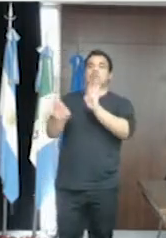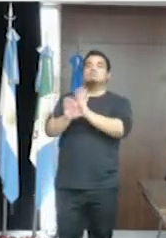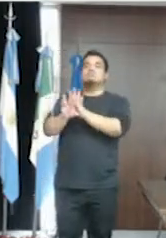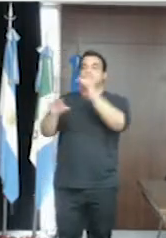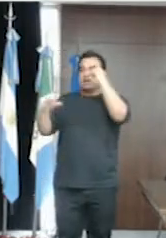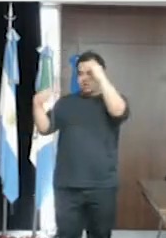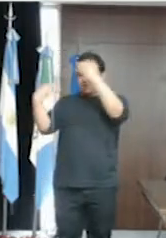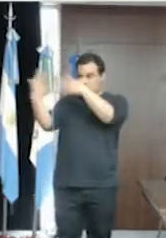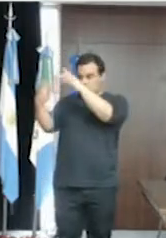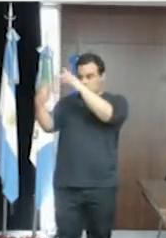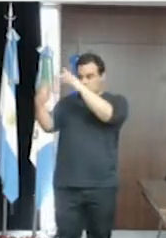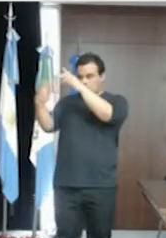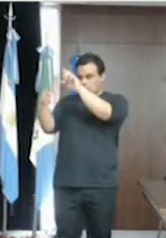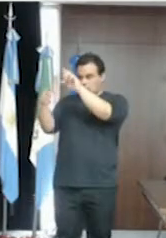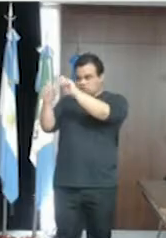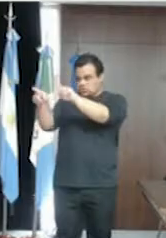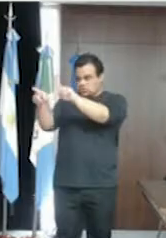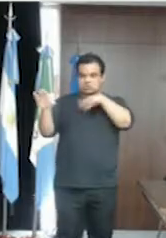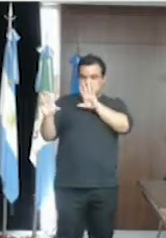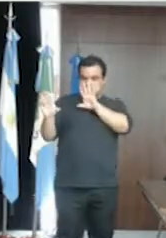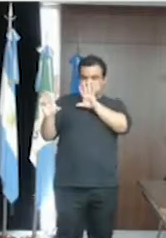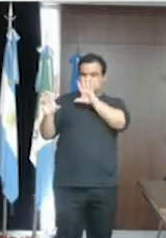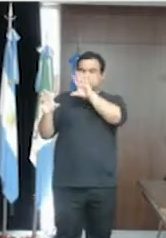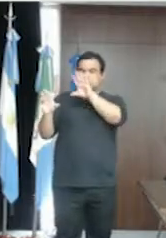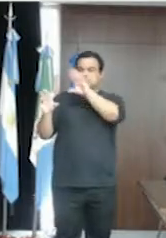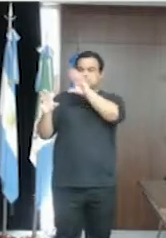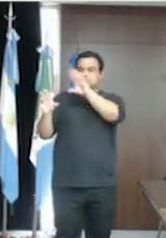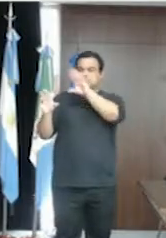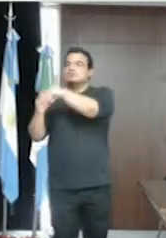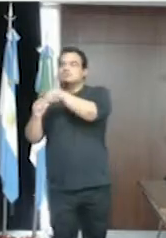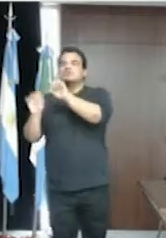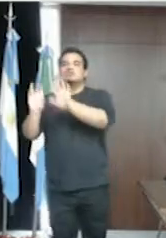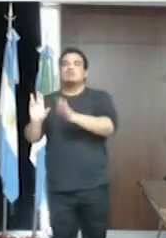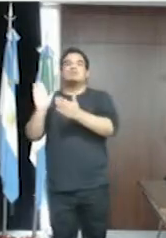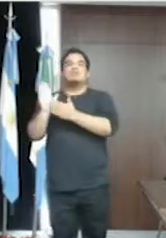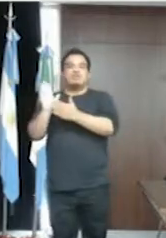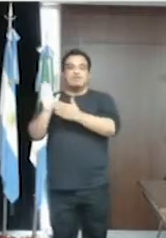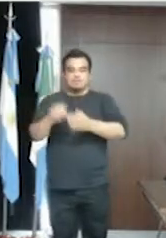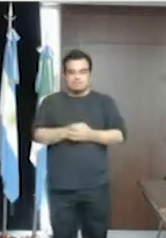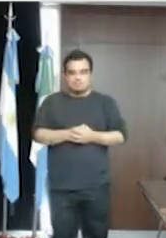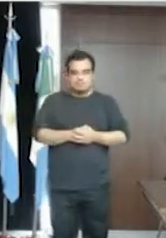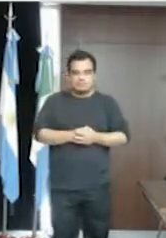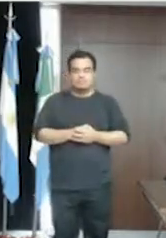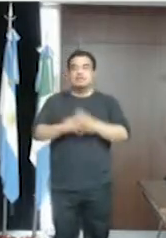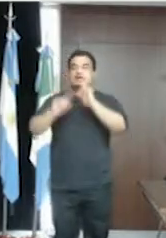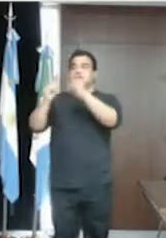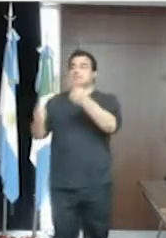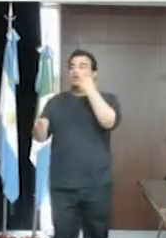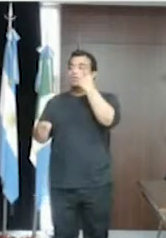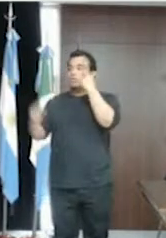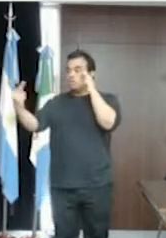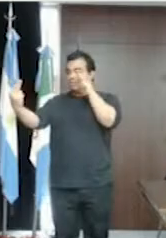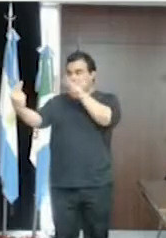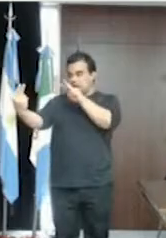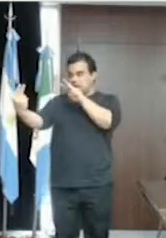locura nosotros, pero no es entrar en la locura, se llama técnica de validación. Mantener contacto visual, utilizar